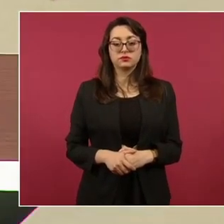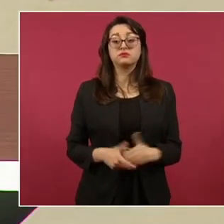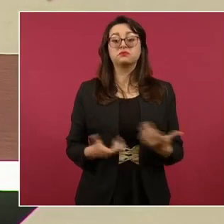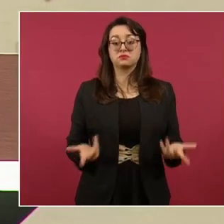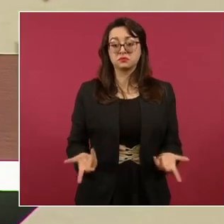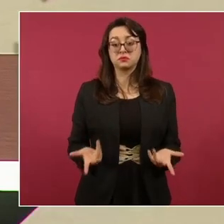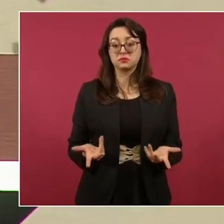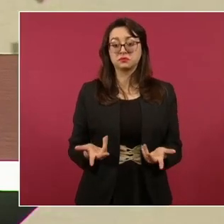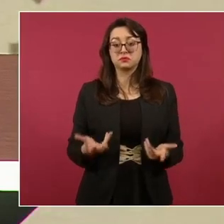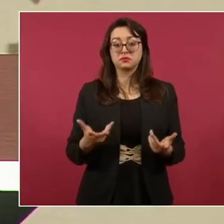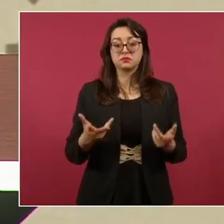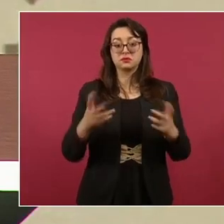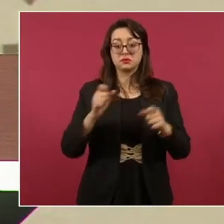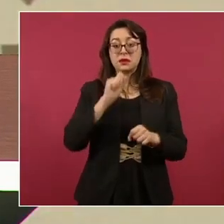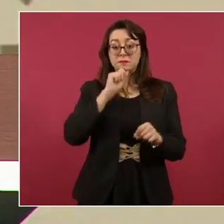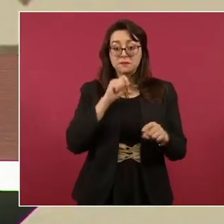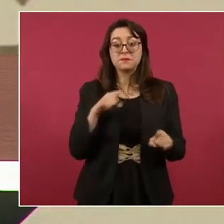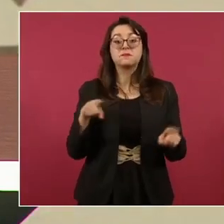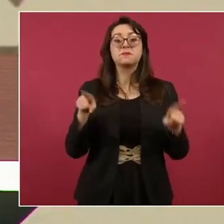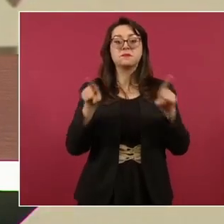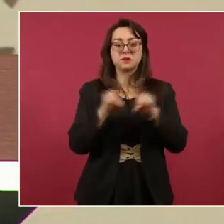la deuda pública,